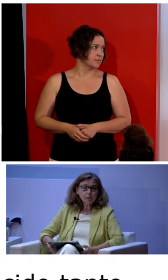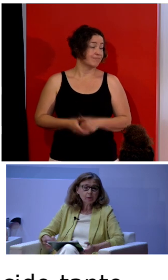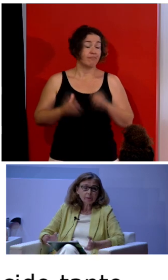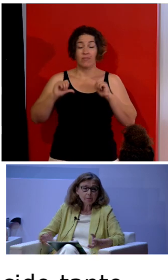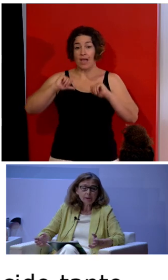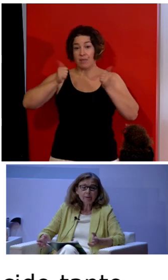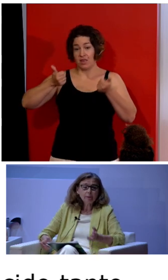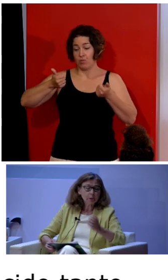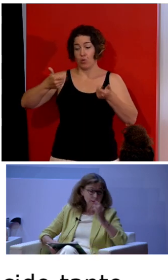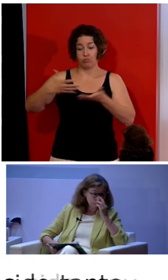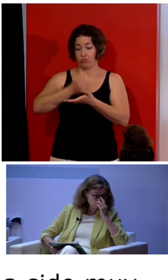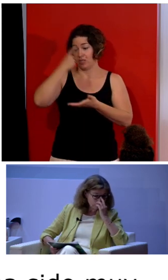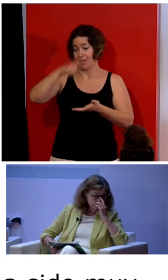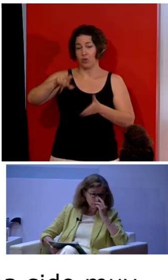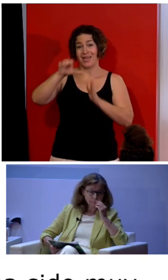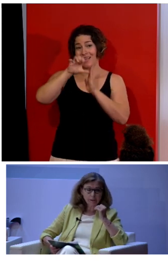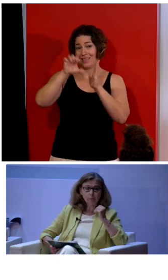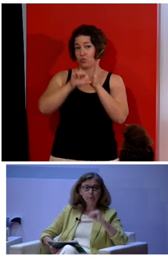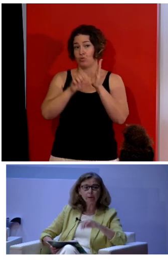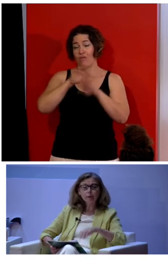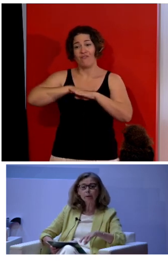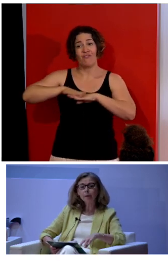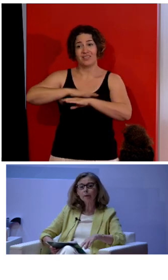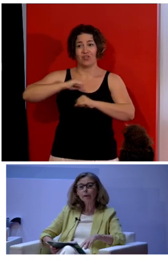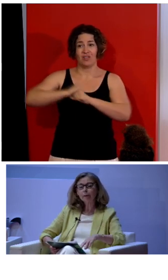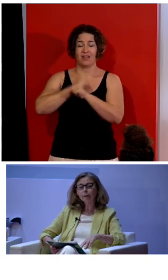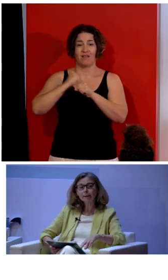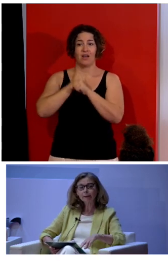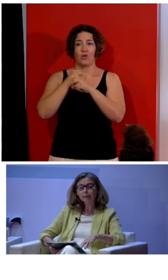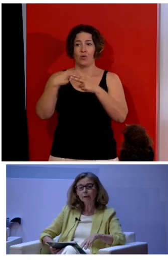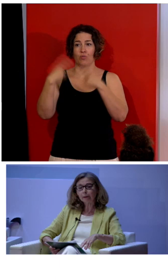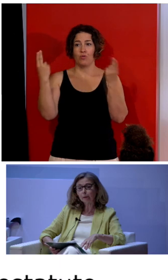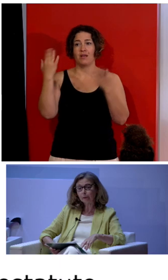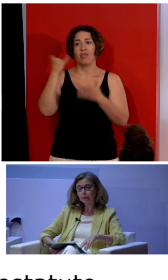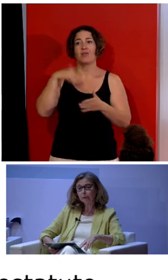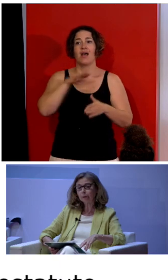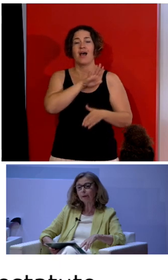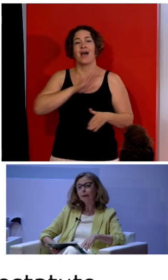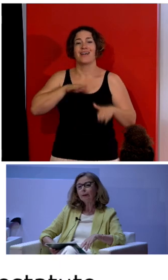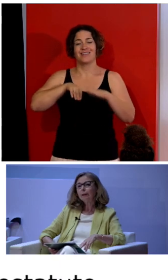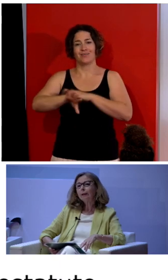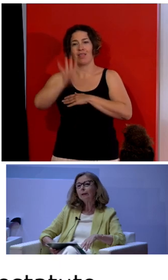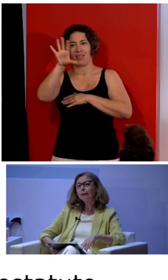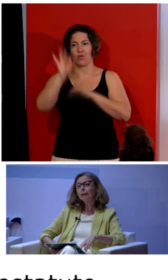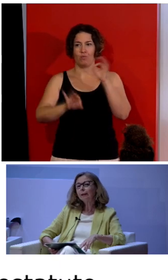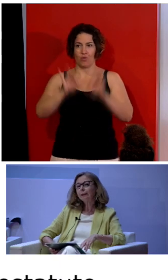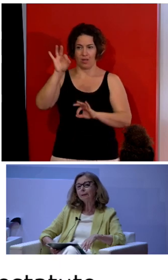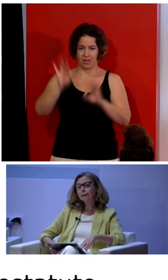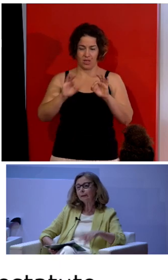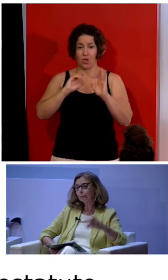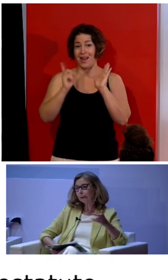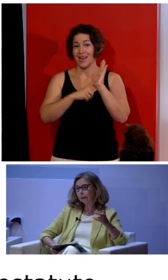Inicialmente, todos sabemos que el Estatuto Básico del Empleado Público hacía una reserva del 5% en la